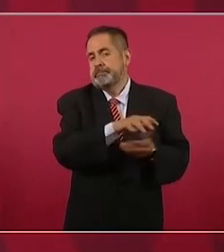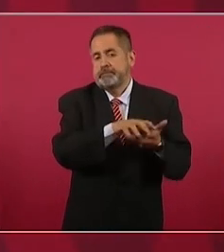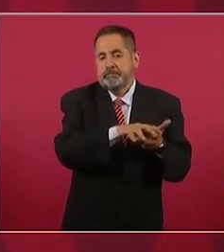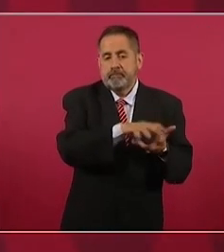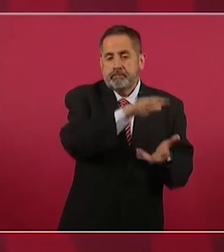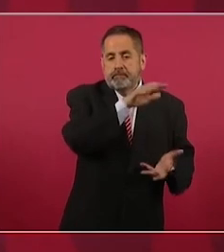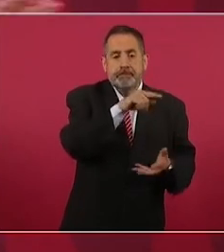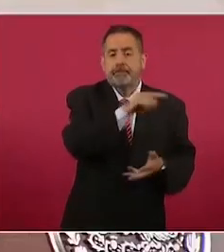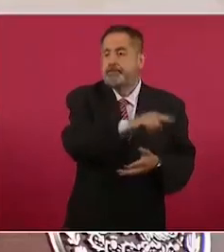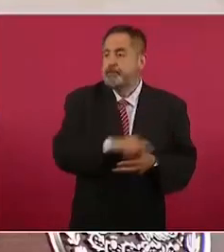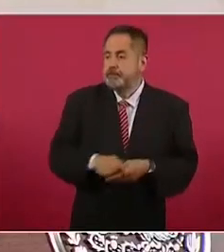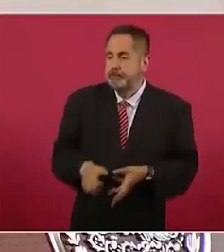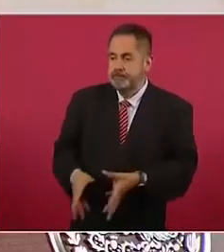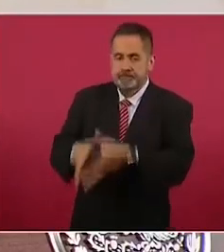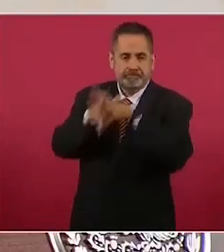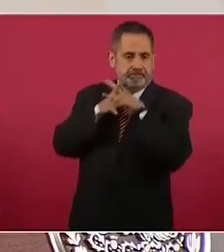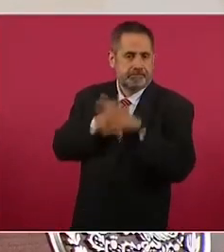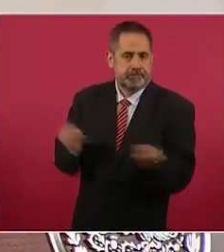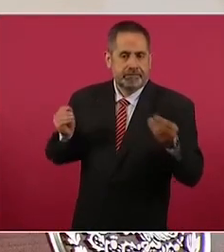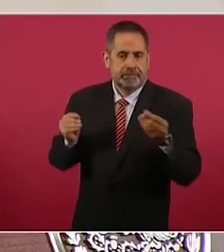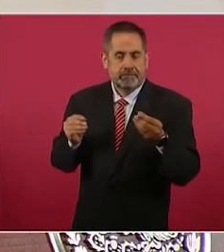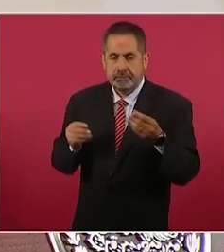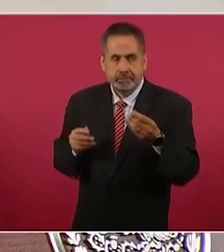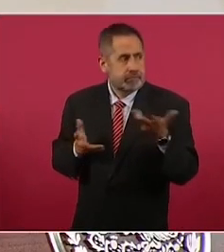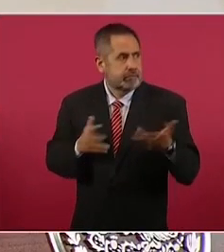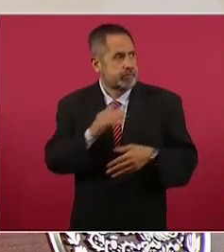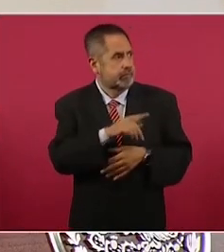y de repente